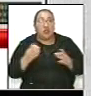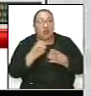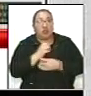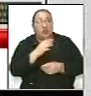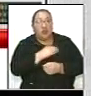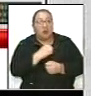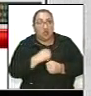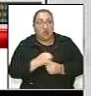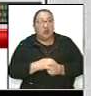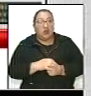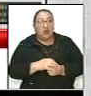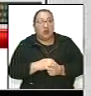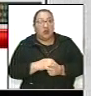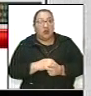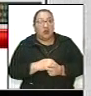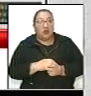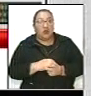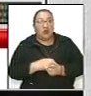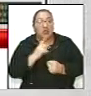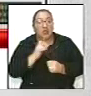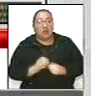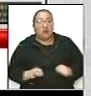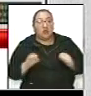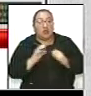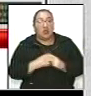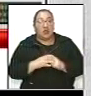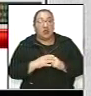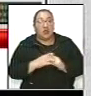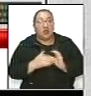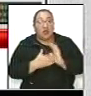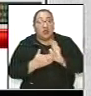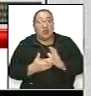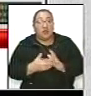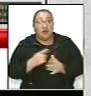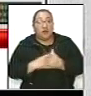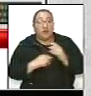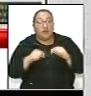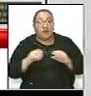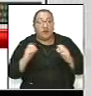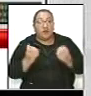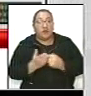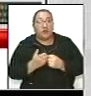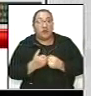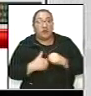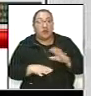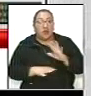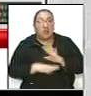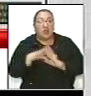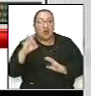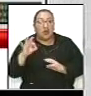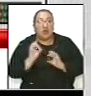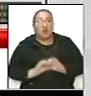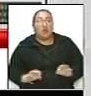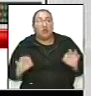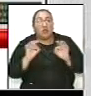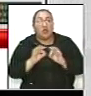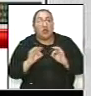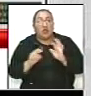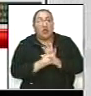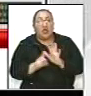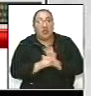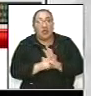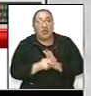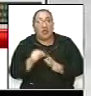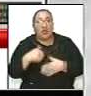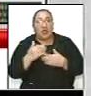de Ministros, es sumamente importante resaltar que de este Congreso han salido importantes leyes